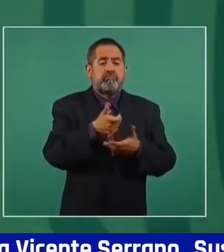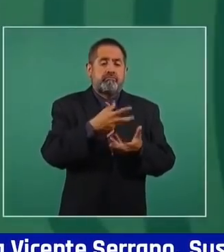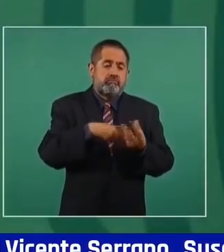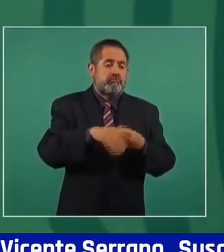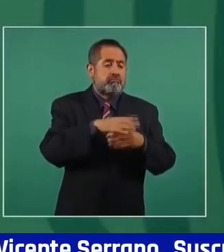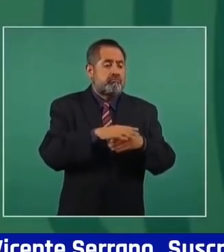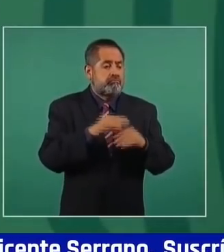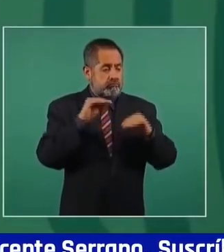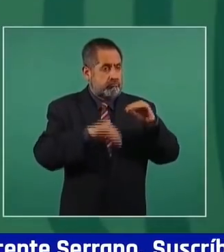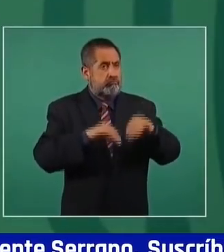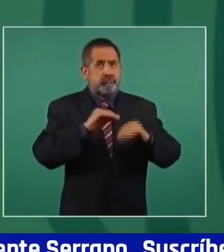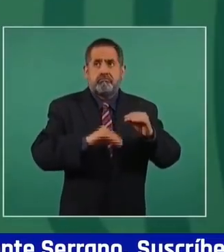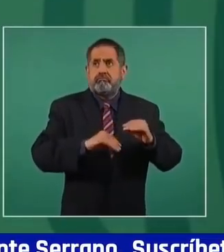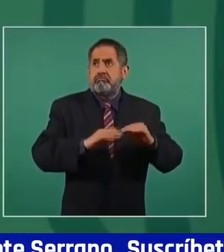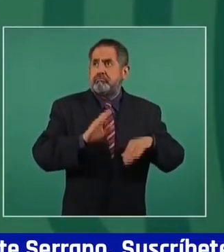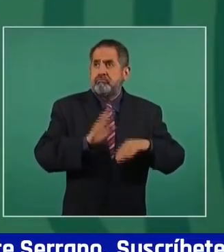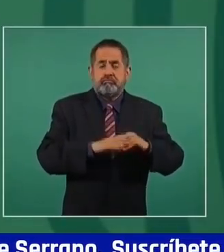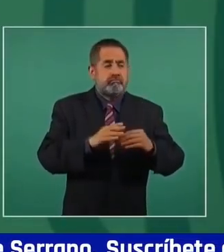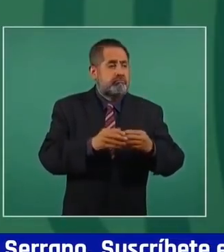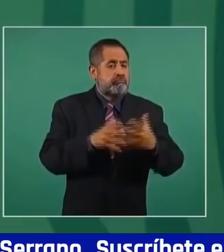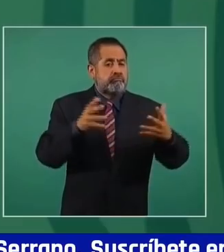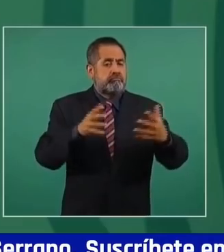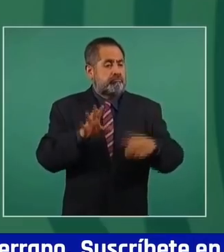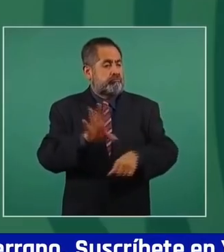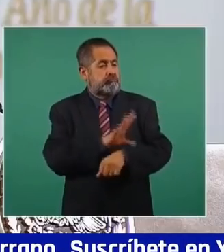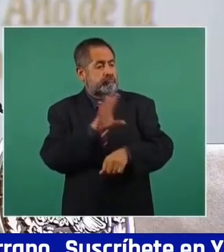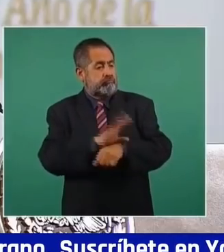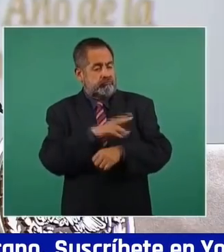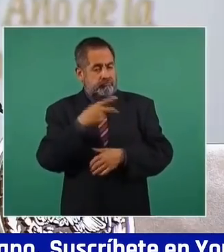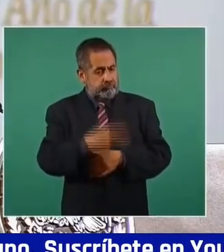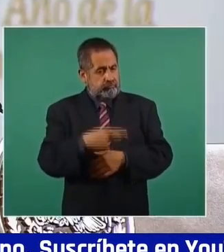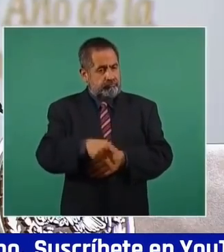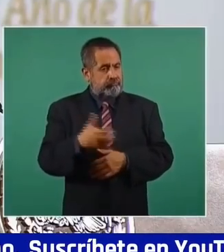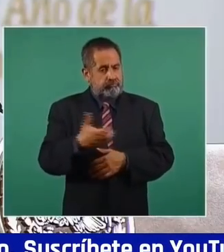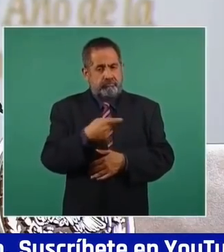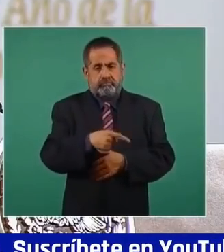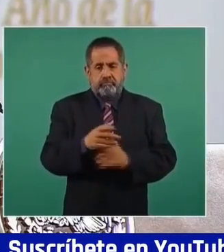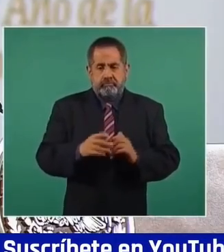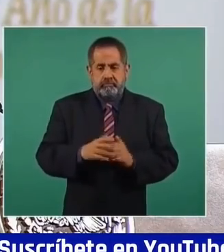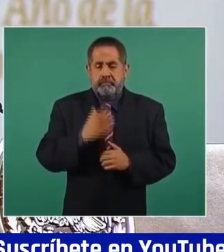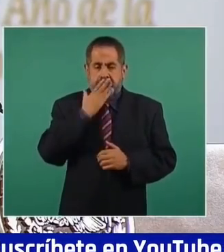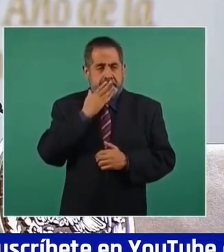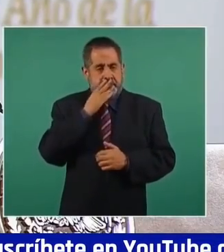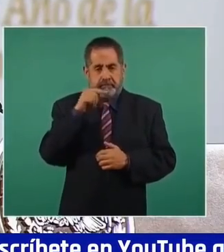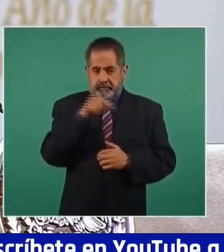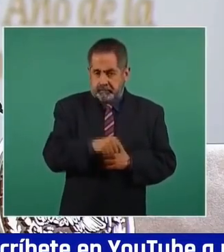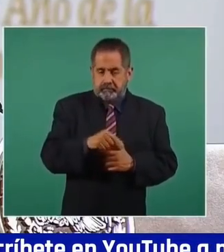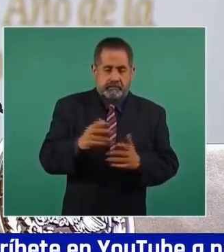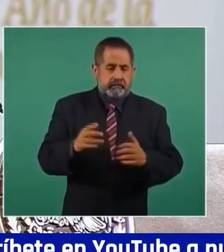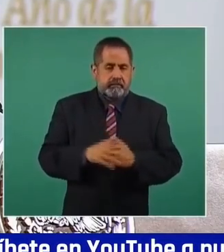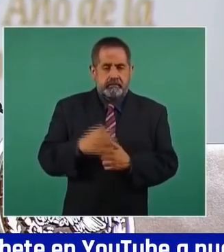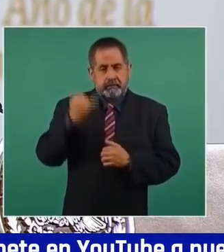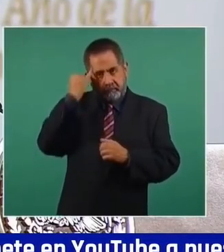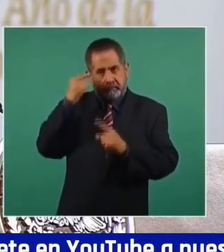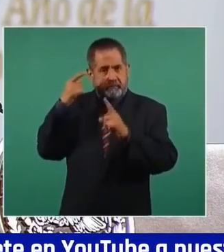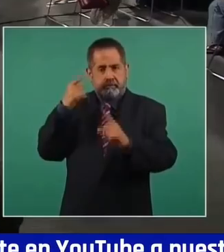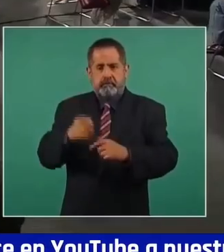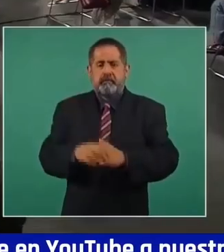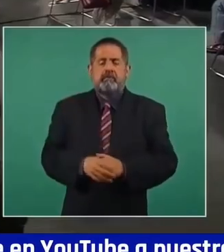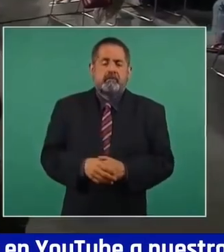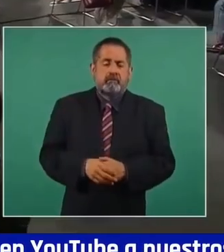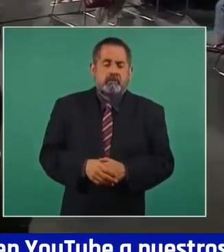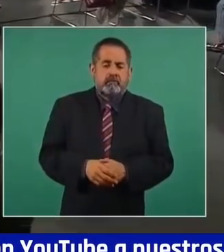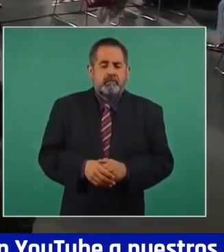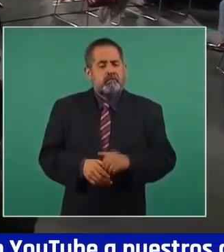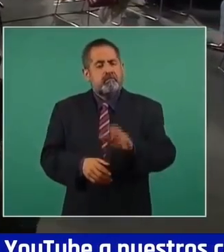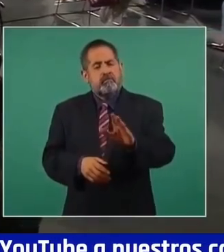para tener energía ahí en Sonora. Ese es el propósito. ¿Y una